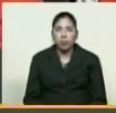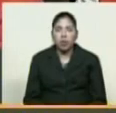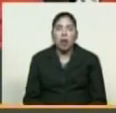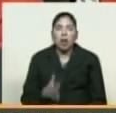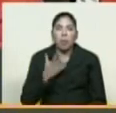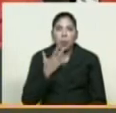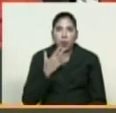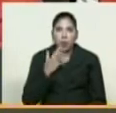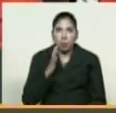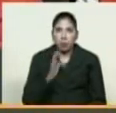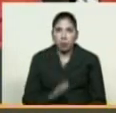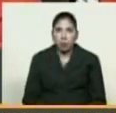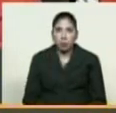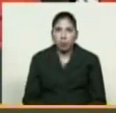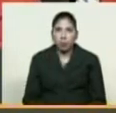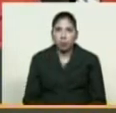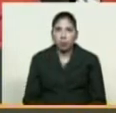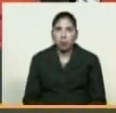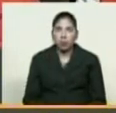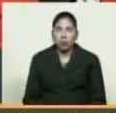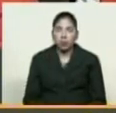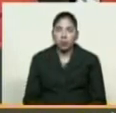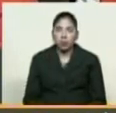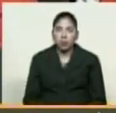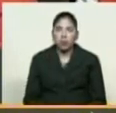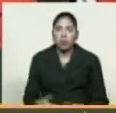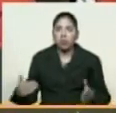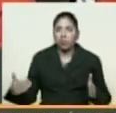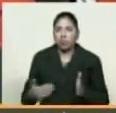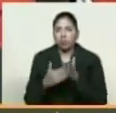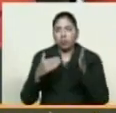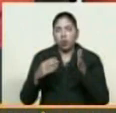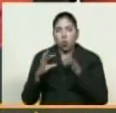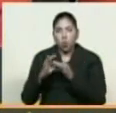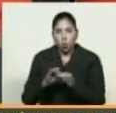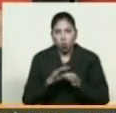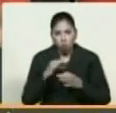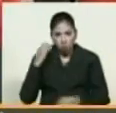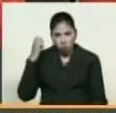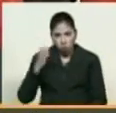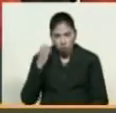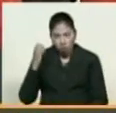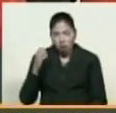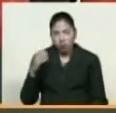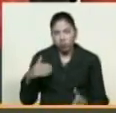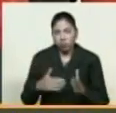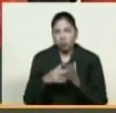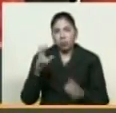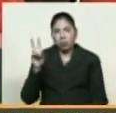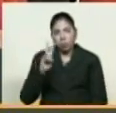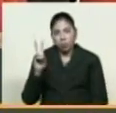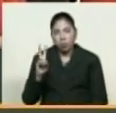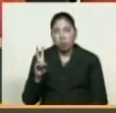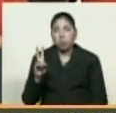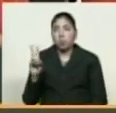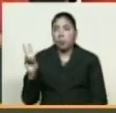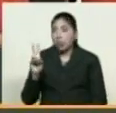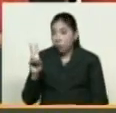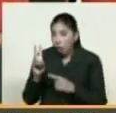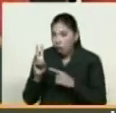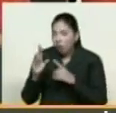ejemplo, luego de las sanciones a Venezuela de la Unión Europea, Venezuela tomó una primera decisión